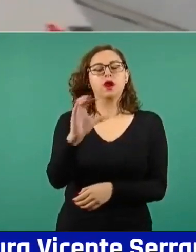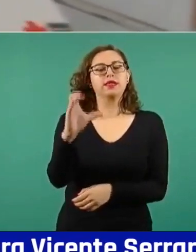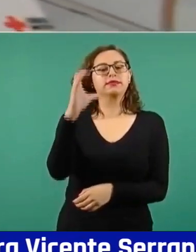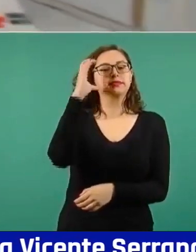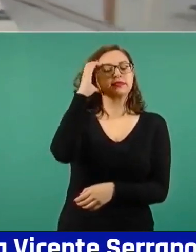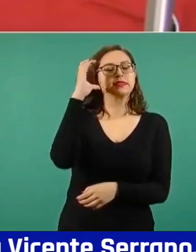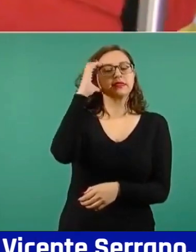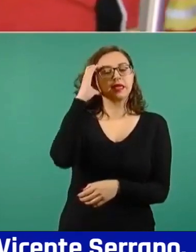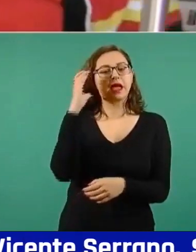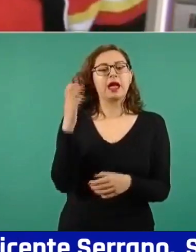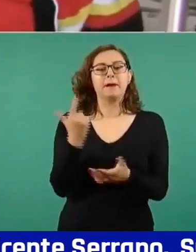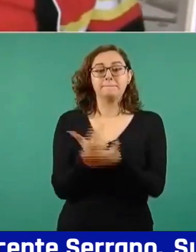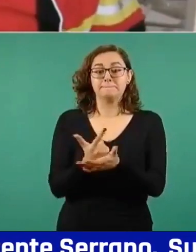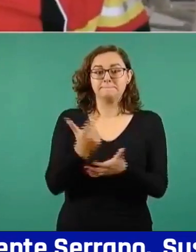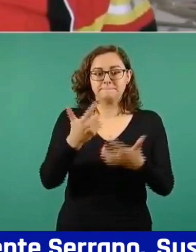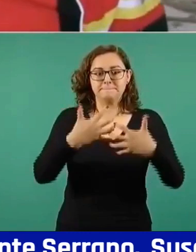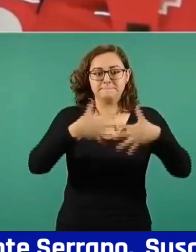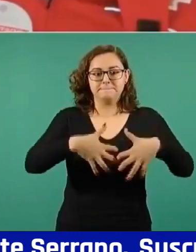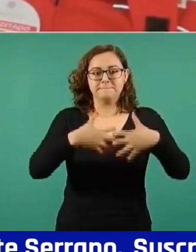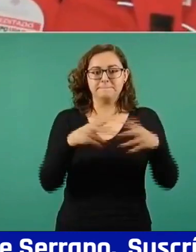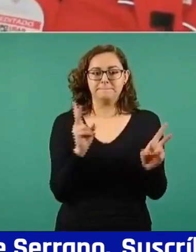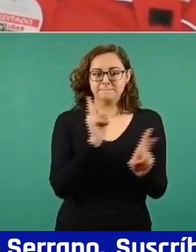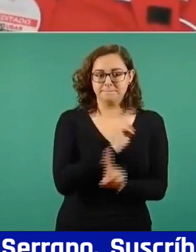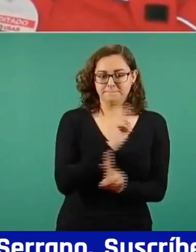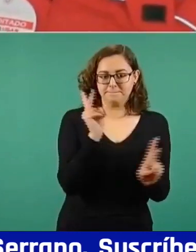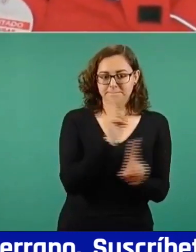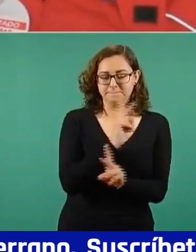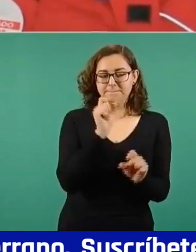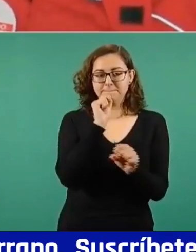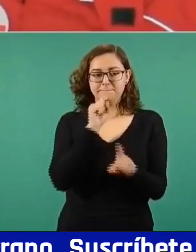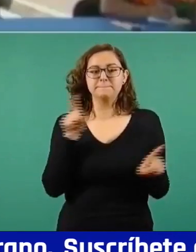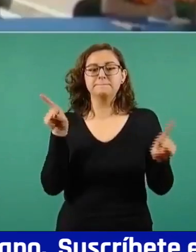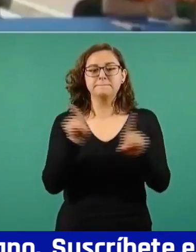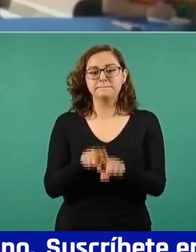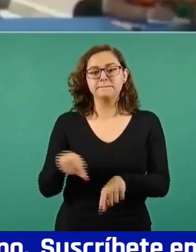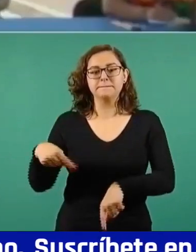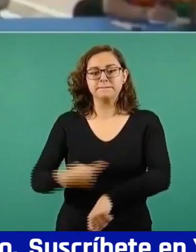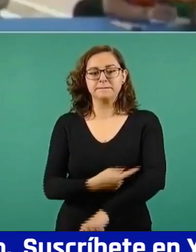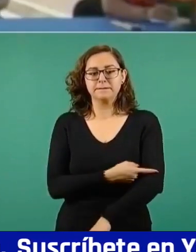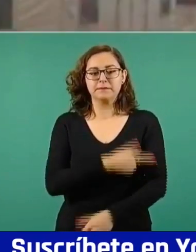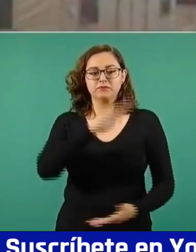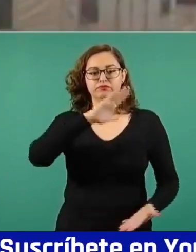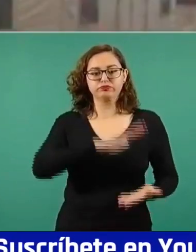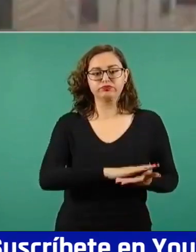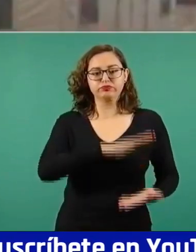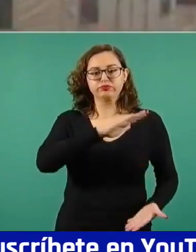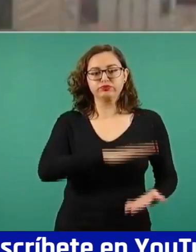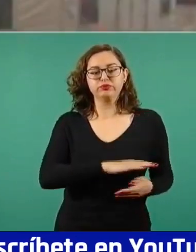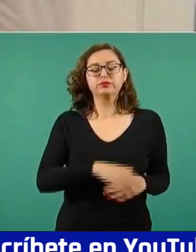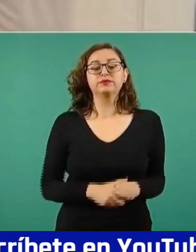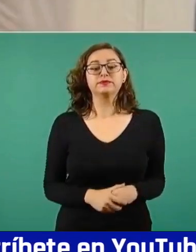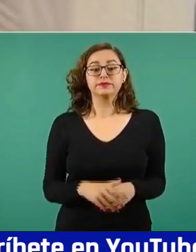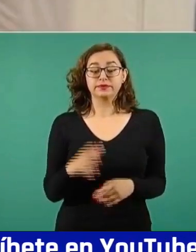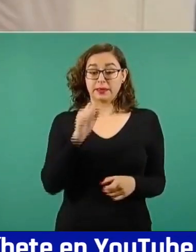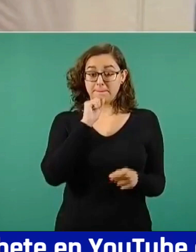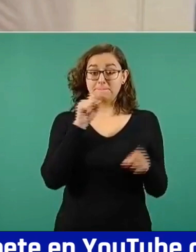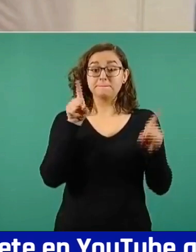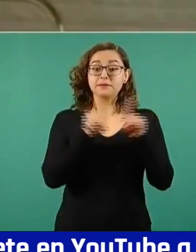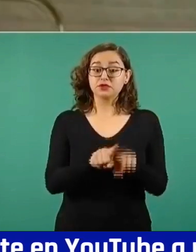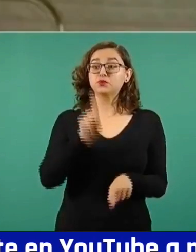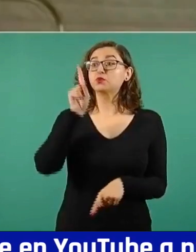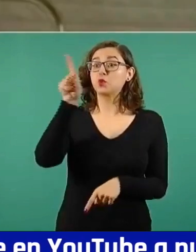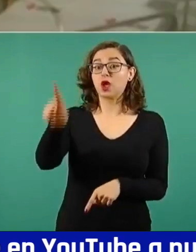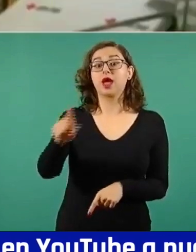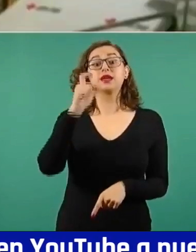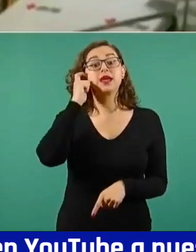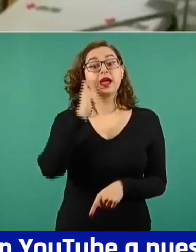con ventiladores, monitores de signos vitales y bombas de infusión. En Guerrero, se instaló otro hospital móvil con